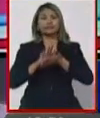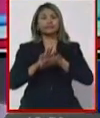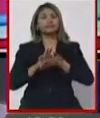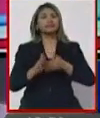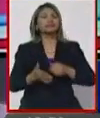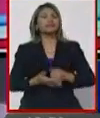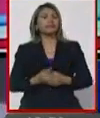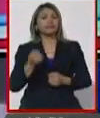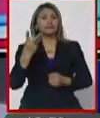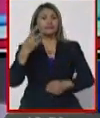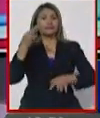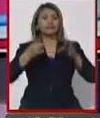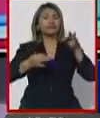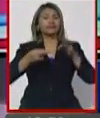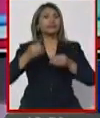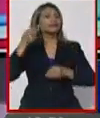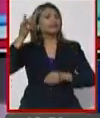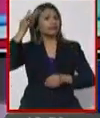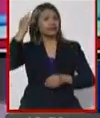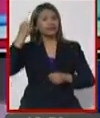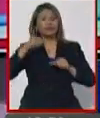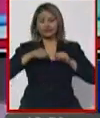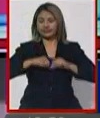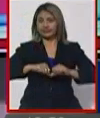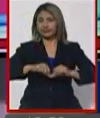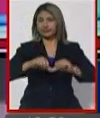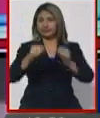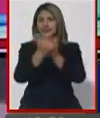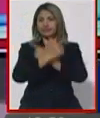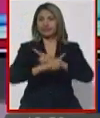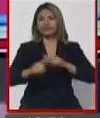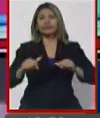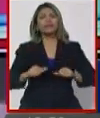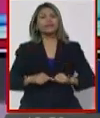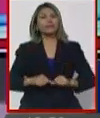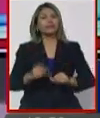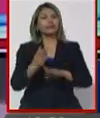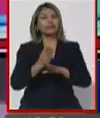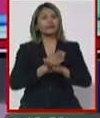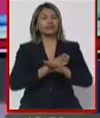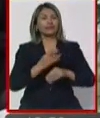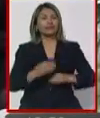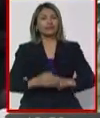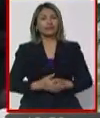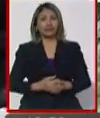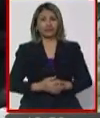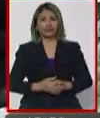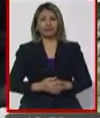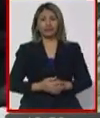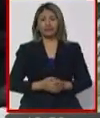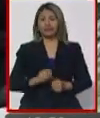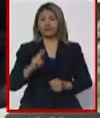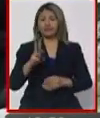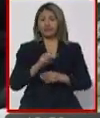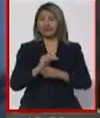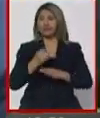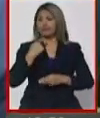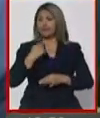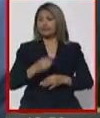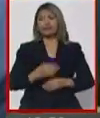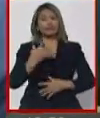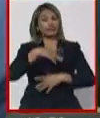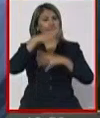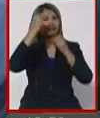a favor de dos jueces y un fiscal para que permanezcan en libertad mientras son procesados. La viceministra de Justicia se